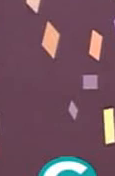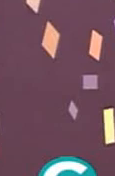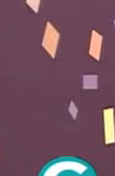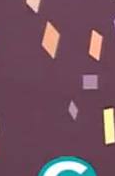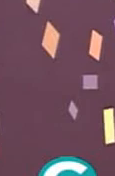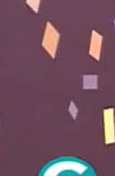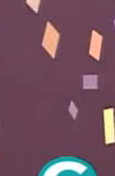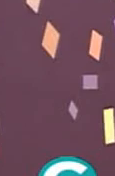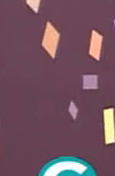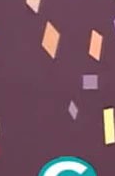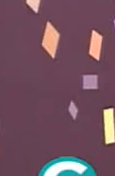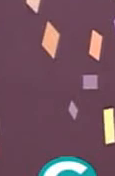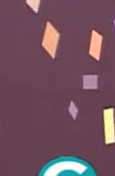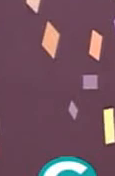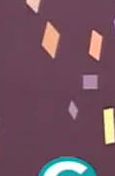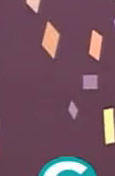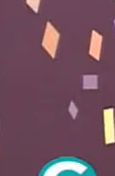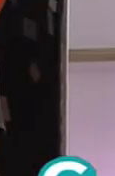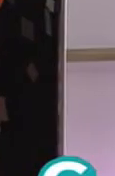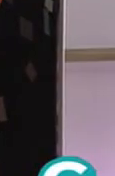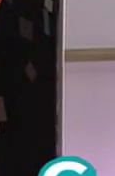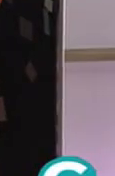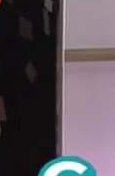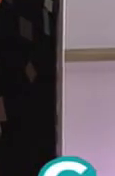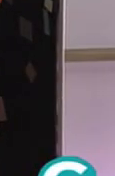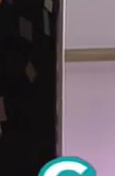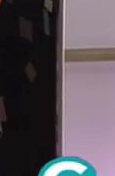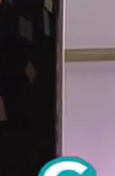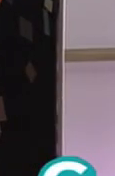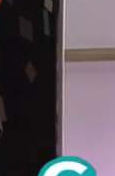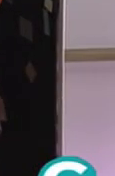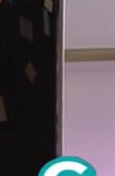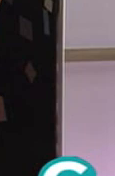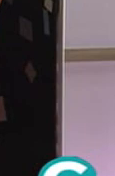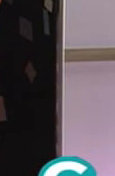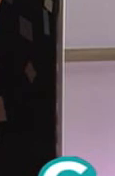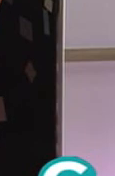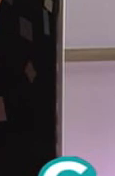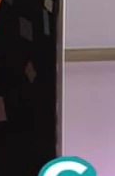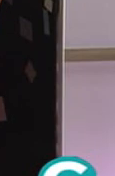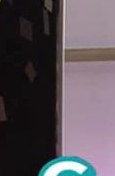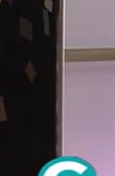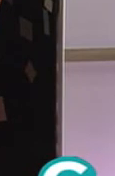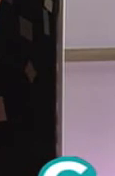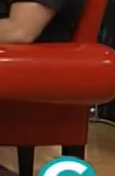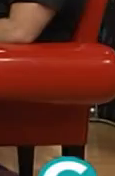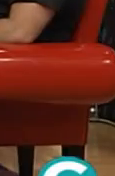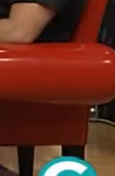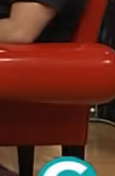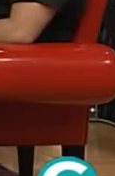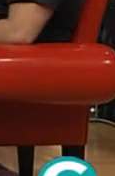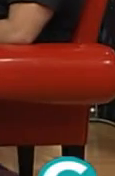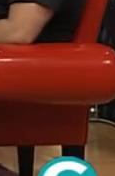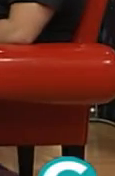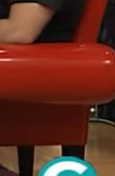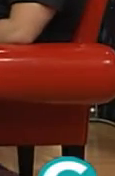Yo creo que dentro del batallón solo estamos todos los soldados rasos, vale. Rébana, y al mando está nuestro comandante, Capitán Papa Frita. ¿Capitán